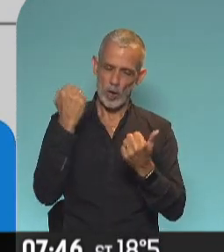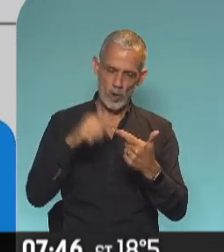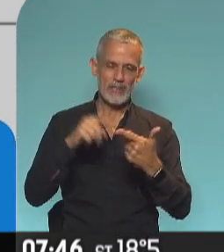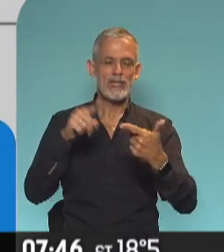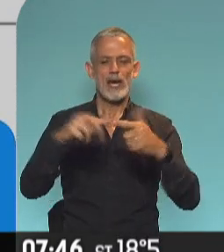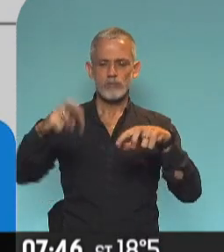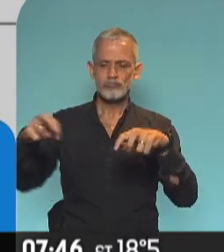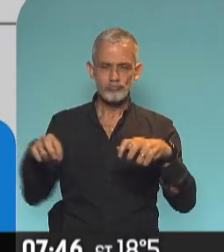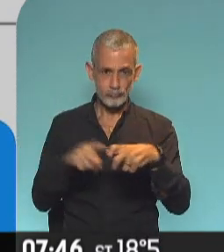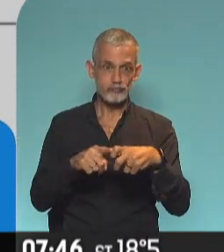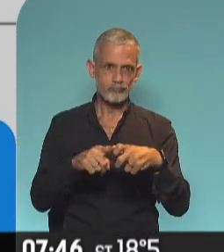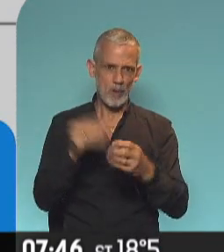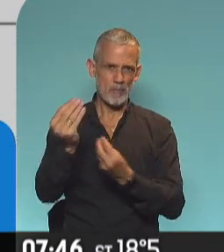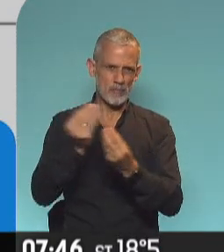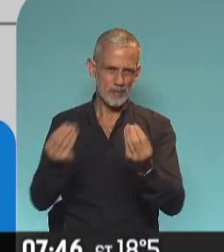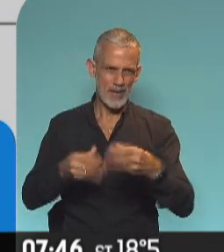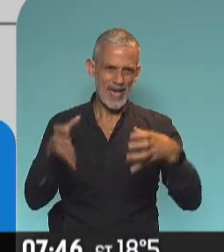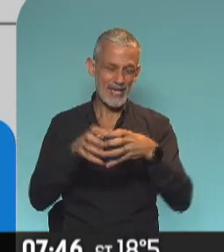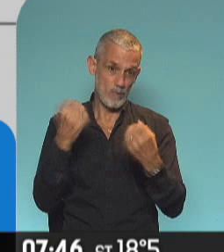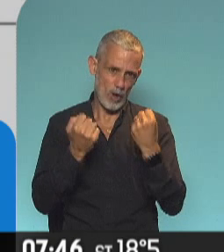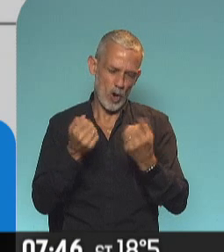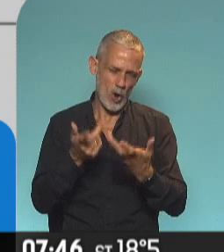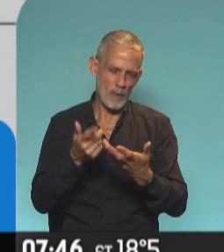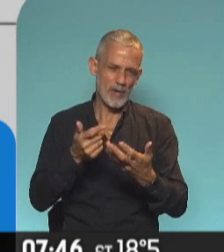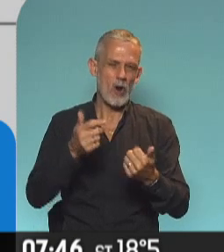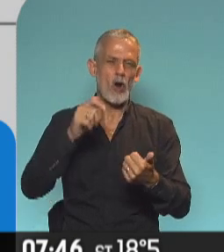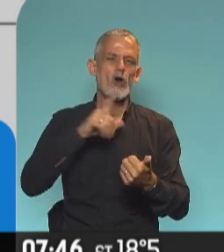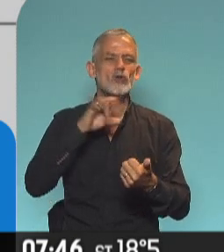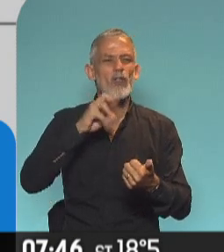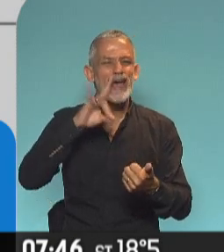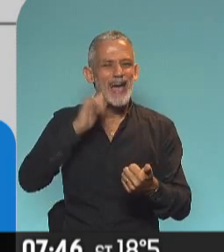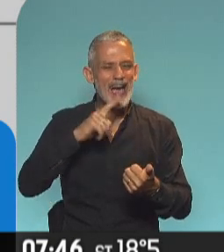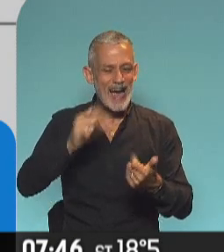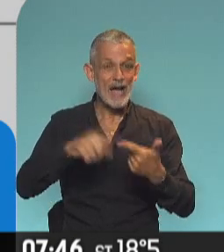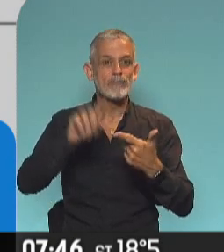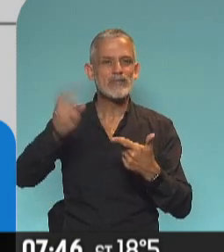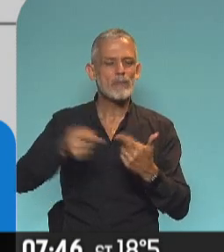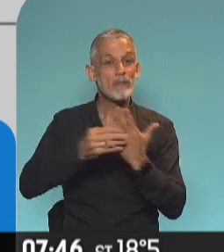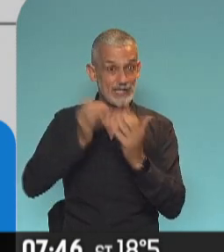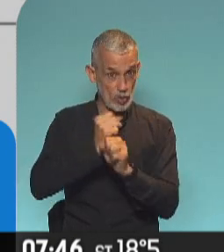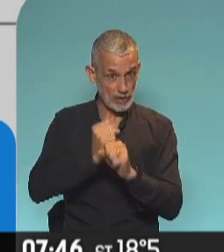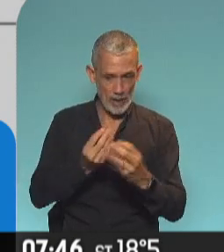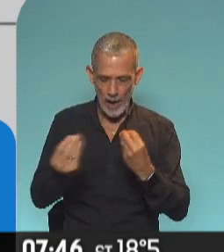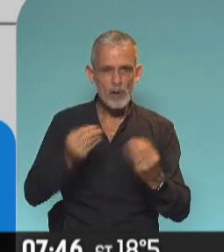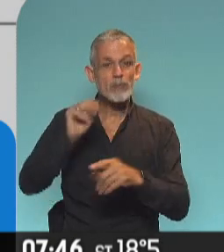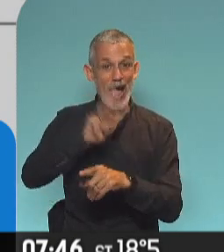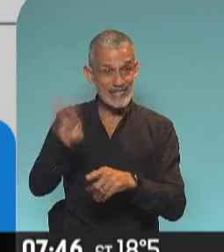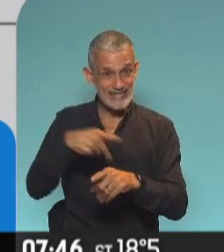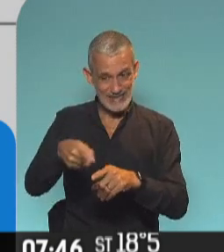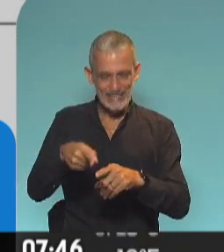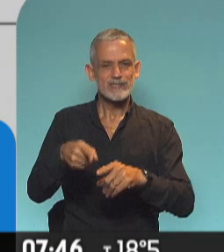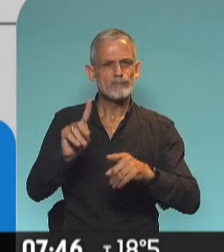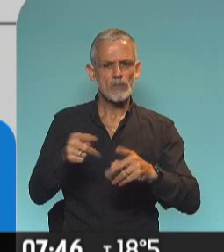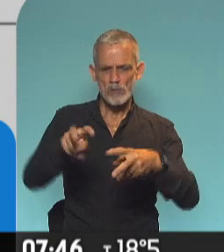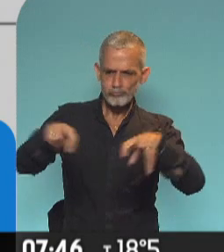se sentaron los funcionarios del equipo económico, como son Cecilia Todesca, se sentó el Ministerio de Trabajo, la ANSES, y en esa